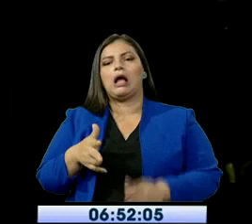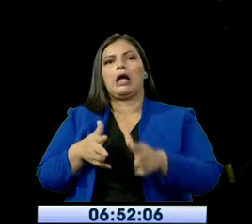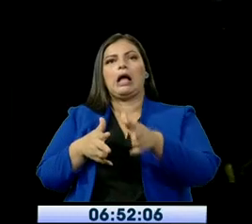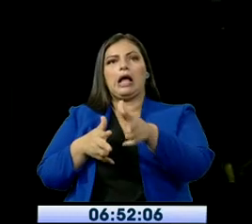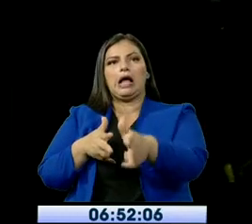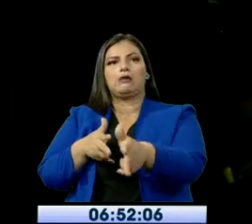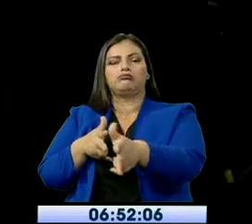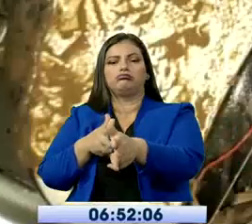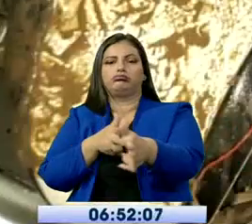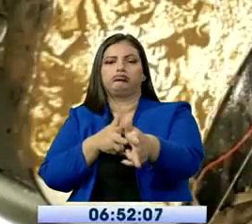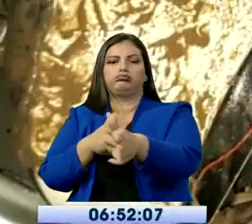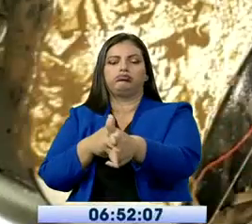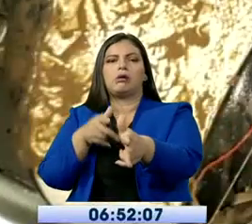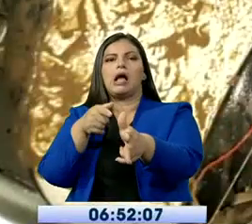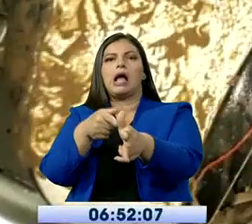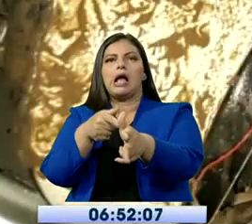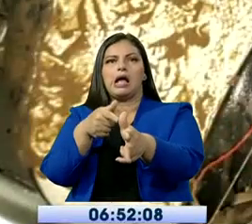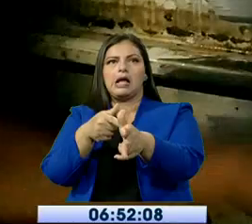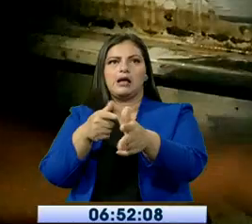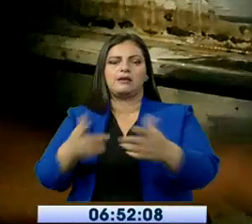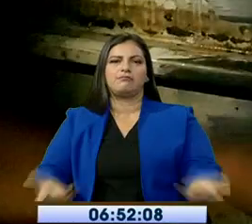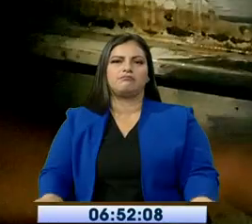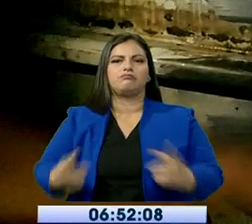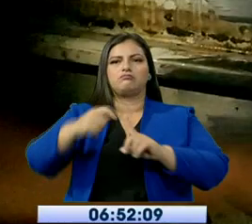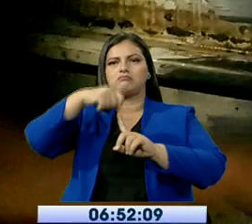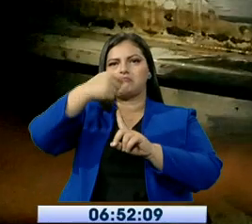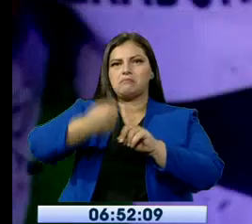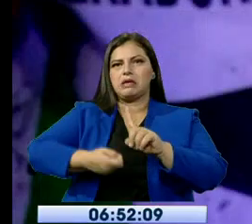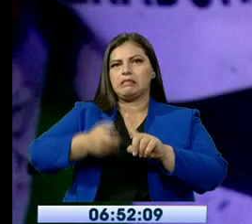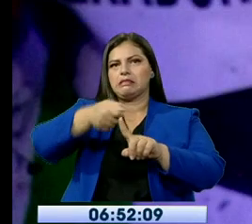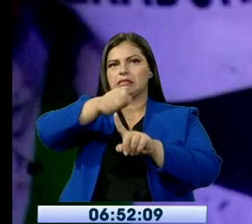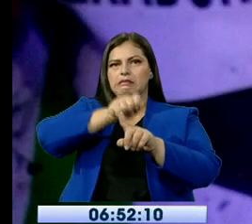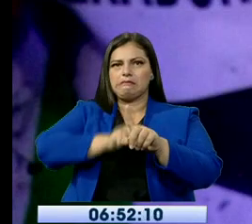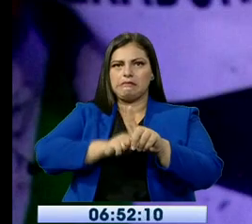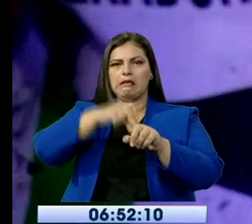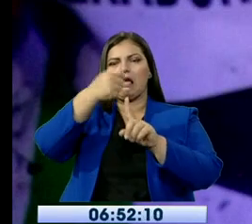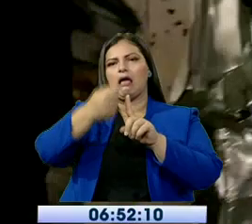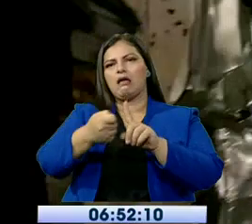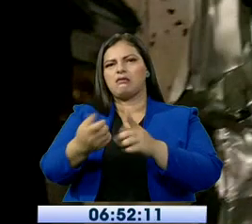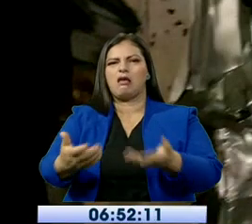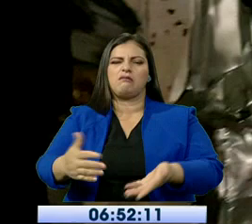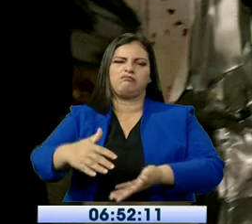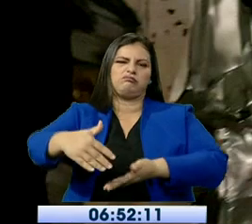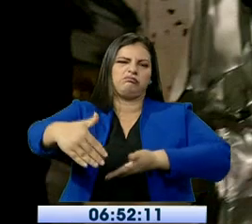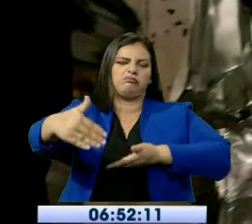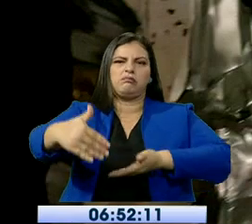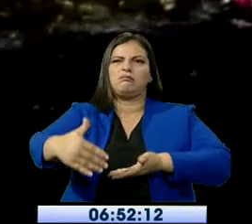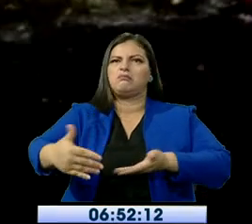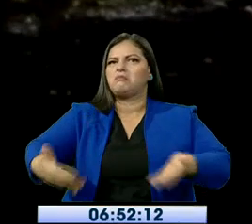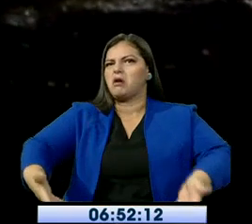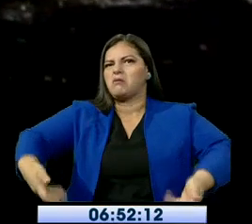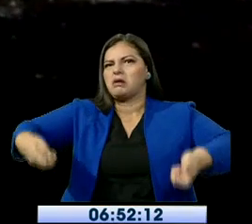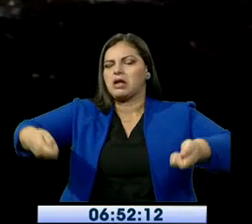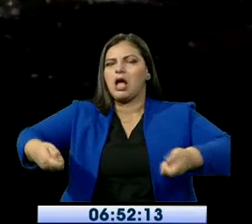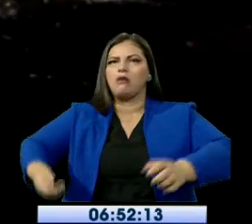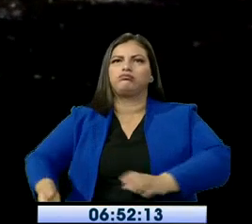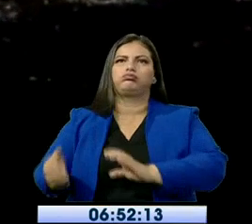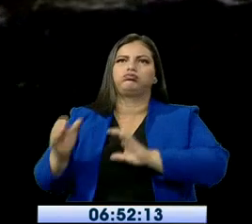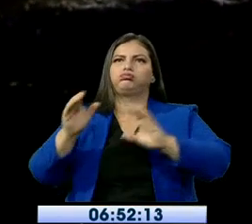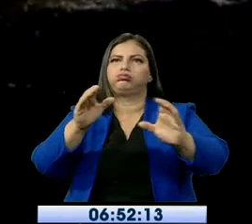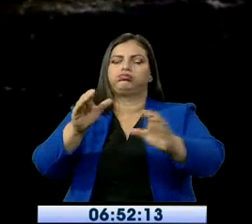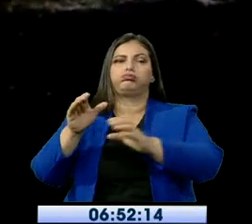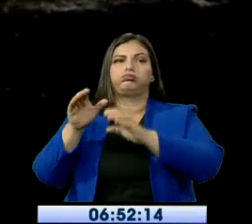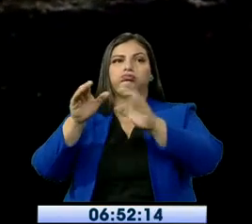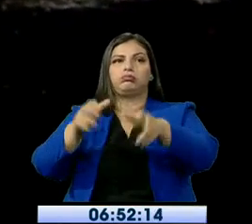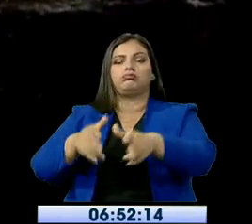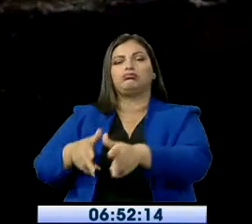la muerte sorprendió a una familia. Ellos viajaban en una camioneta de una cooperativa de transporte del cantón Las Naves, provincia